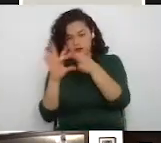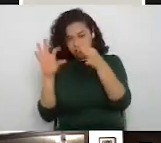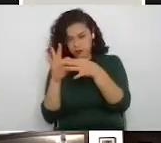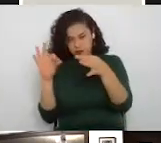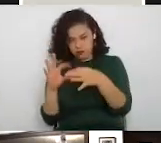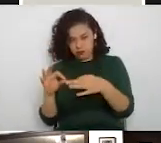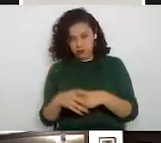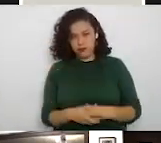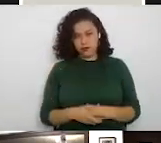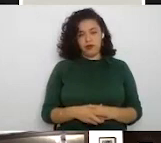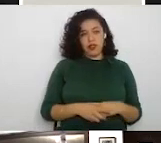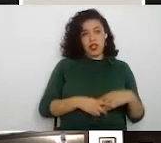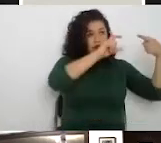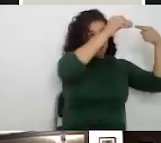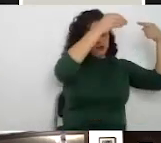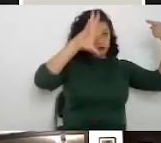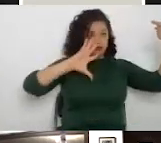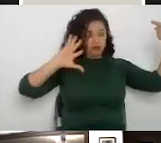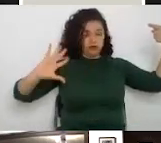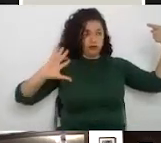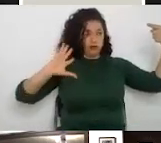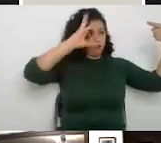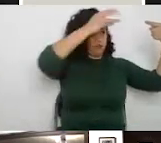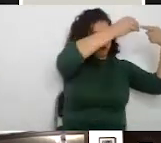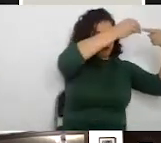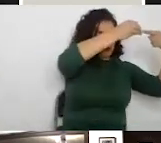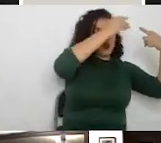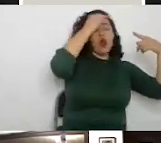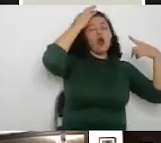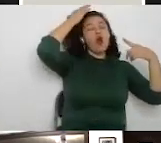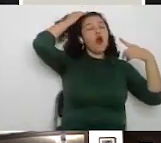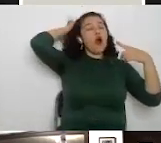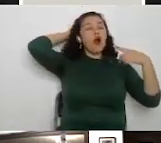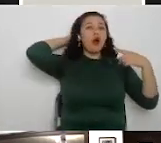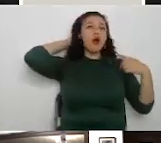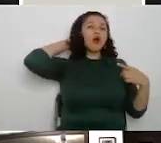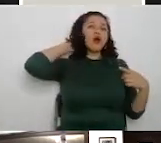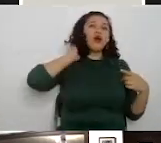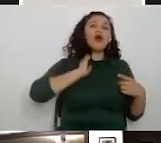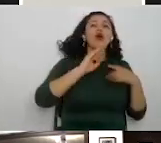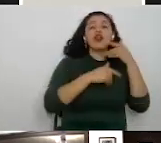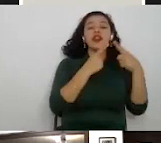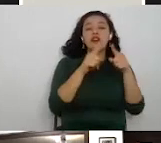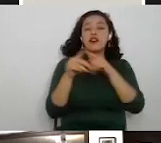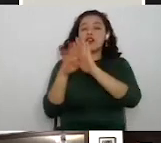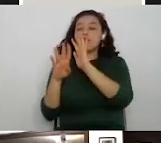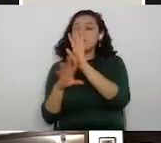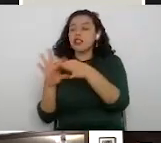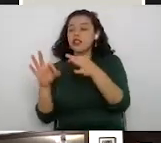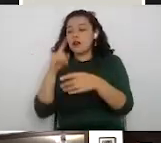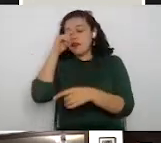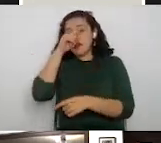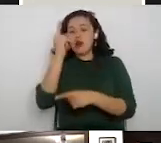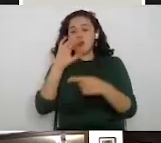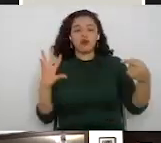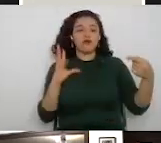¿sí? O bien varios procedimientos aplicables a un solo proceso, dependiendo, decíamos, del nivel de